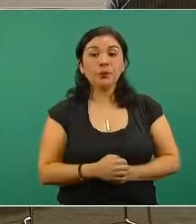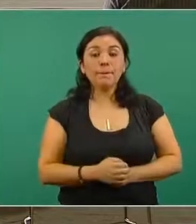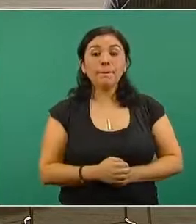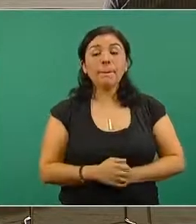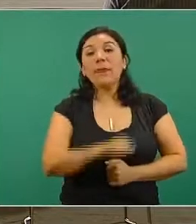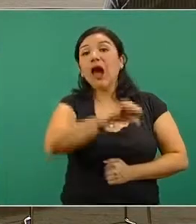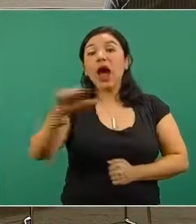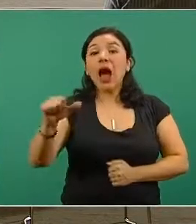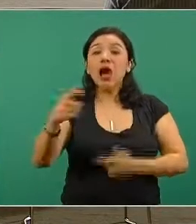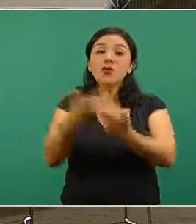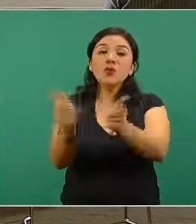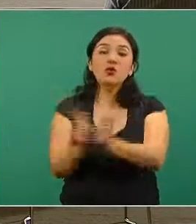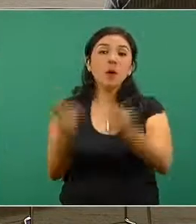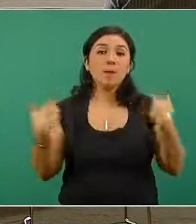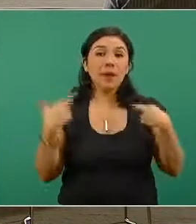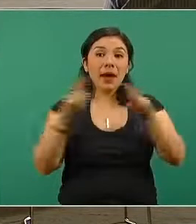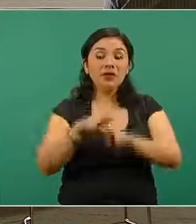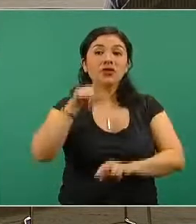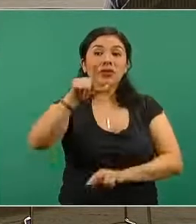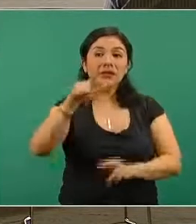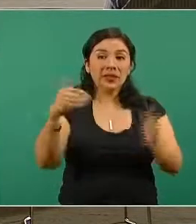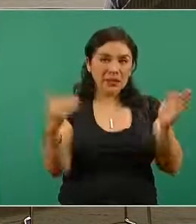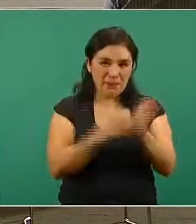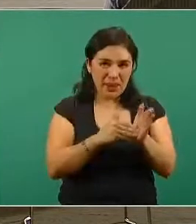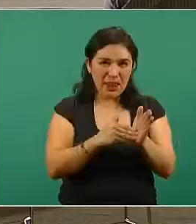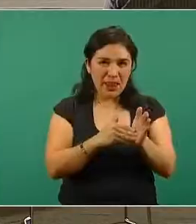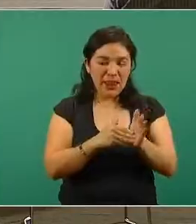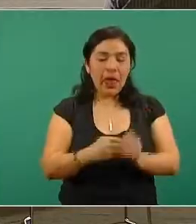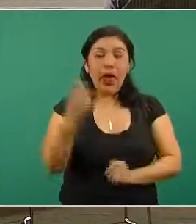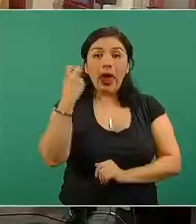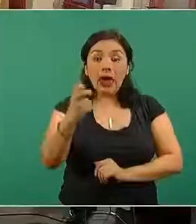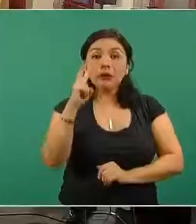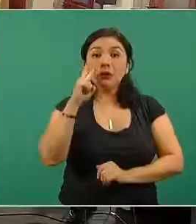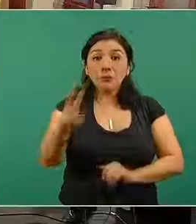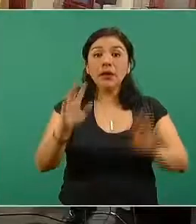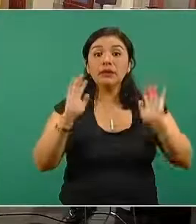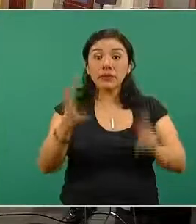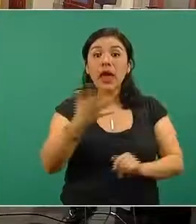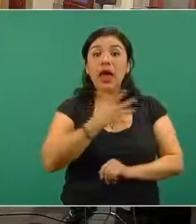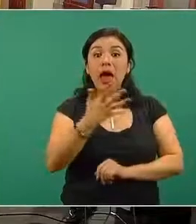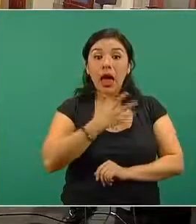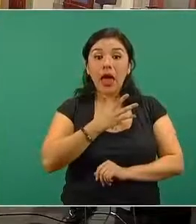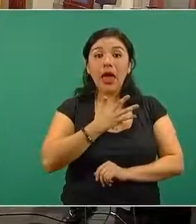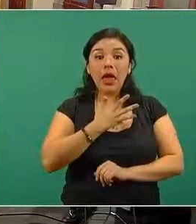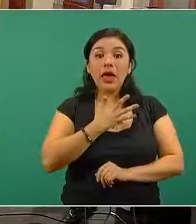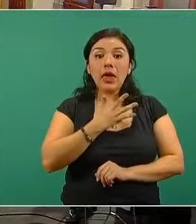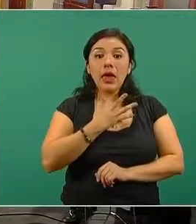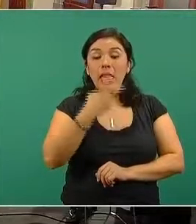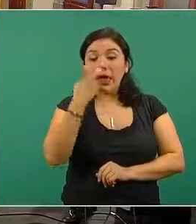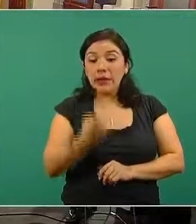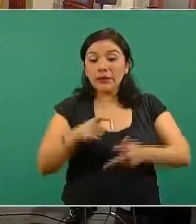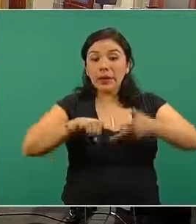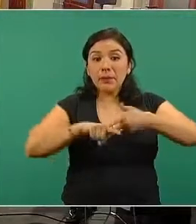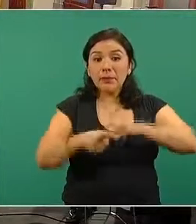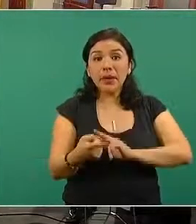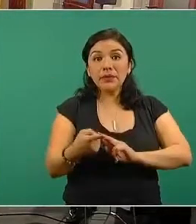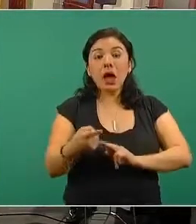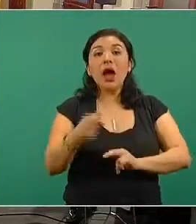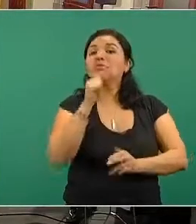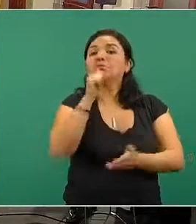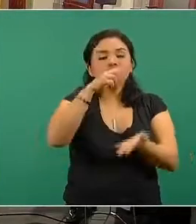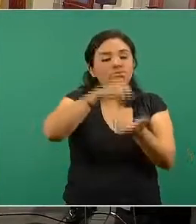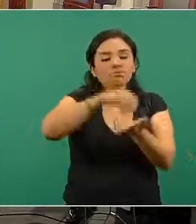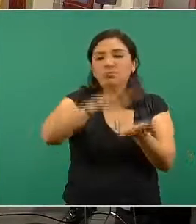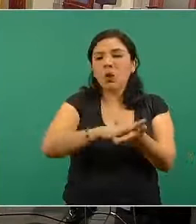educativo son 17,000 y tenemos ya desde el día de este fin de semana se inició, no se ha